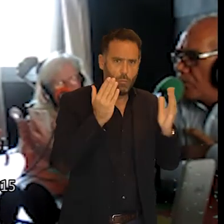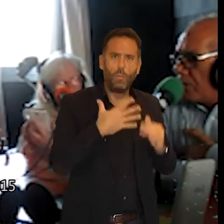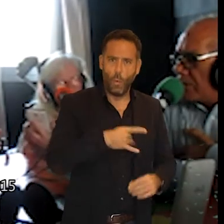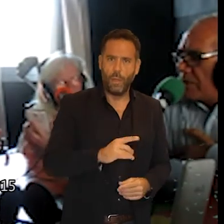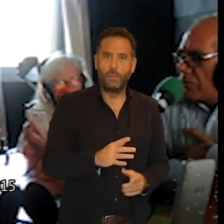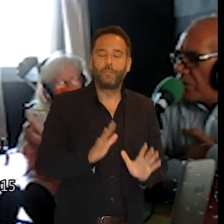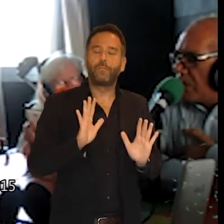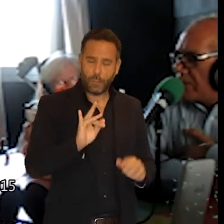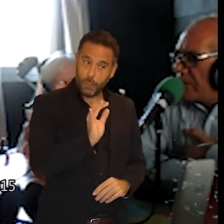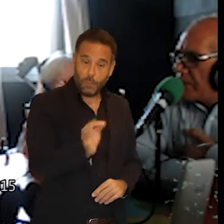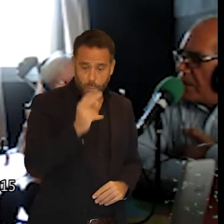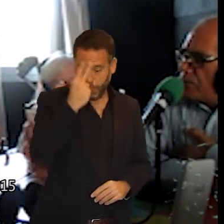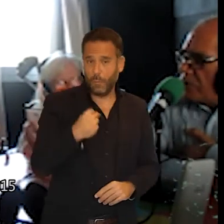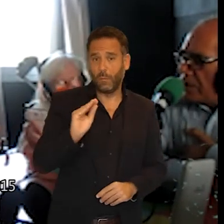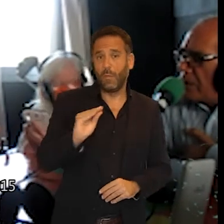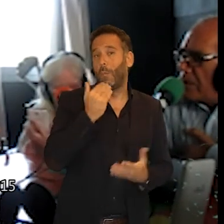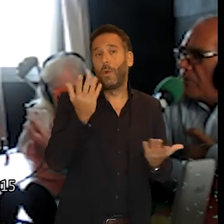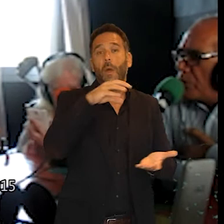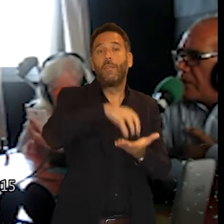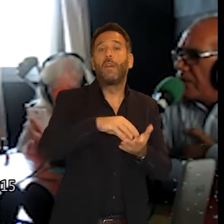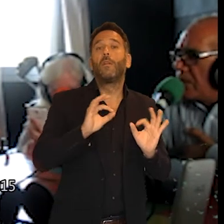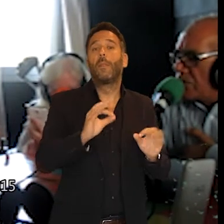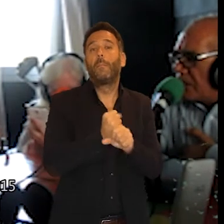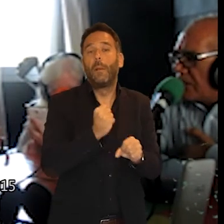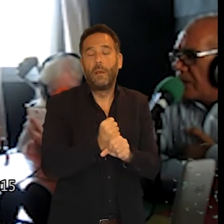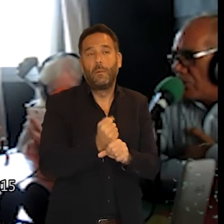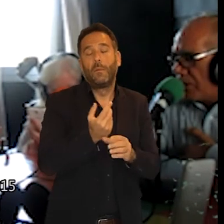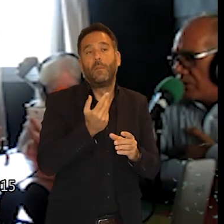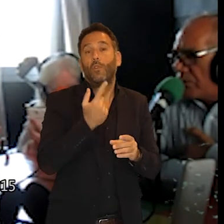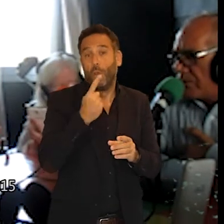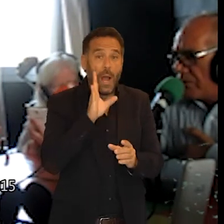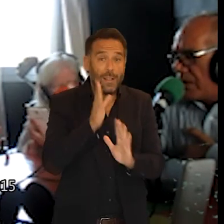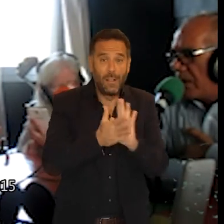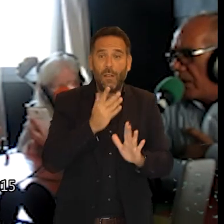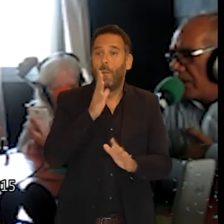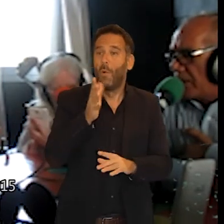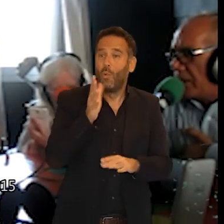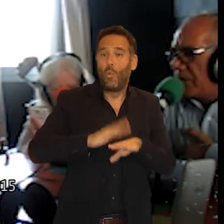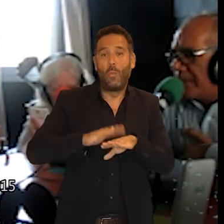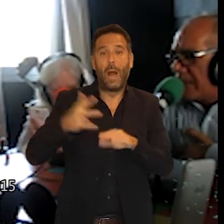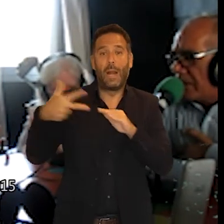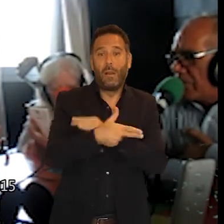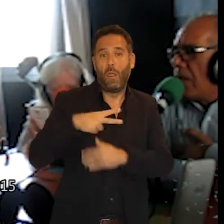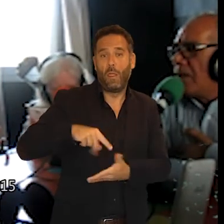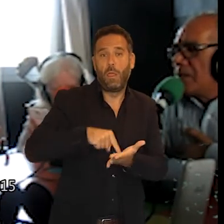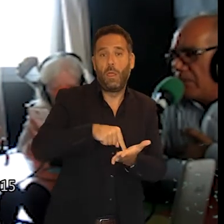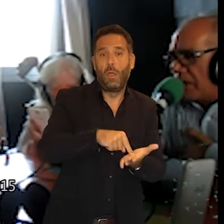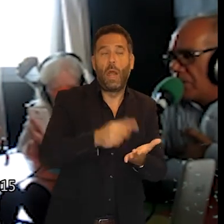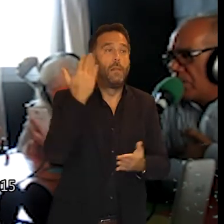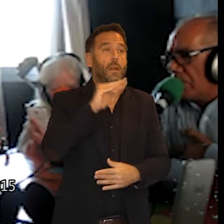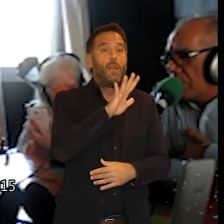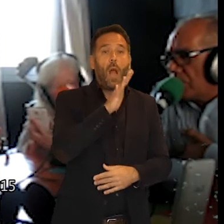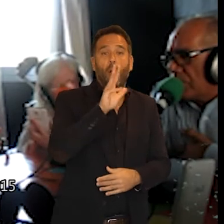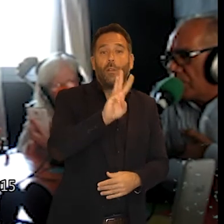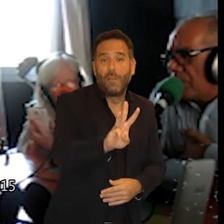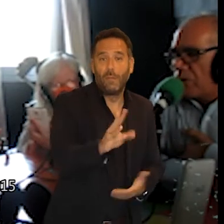pero me refería también, por ejemplo, volviendo al tema del Centro Especial de Empleo, que es sí. una pena que por el, que con lo que sí. comentabas antes, de que había 5 y ahora son 3, ¿no? Sí, es